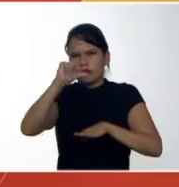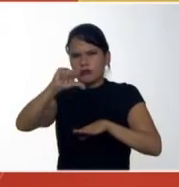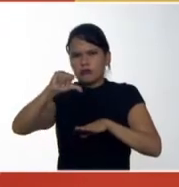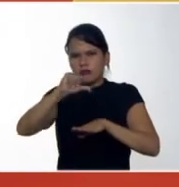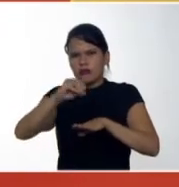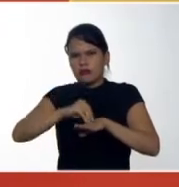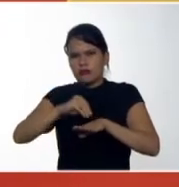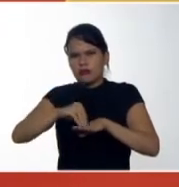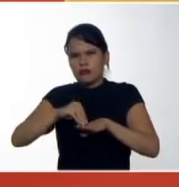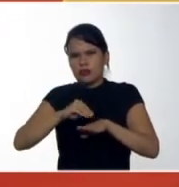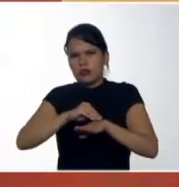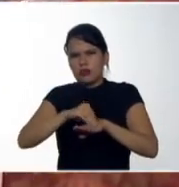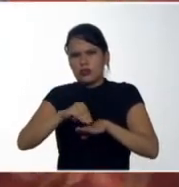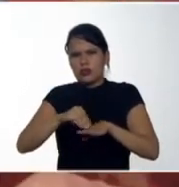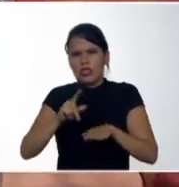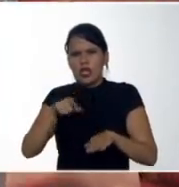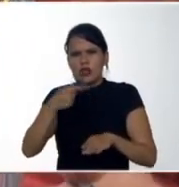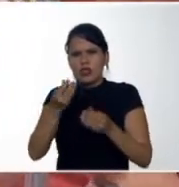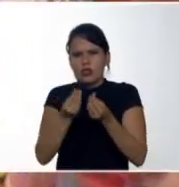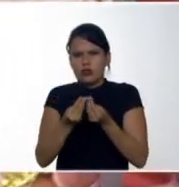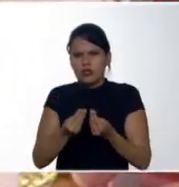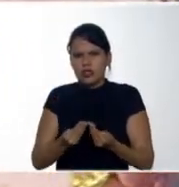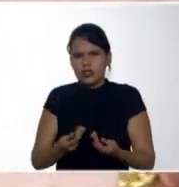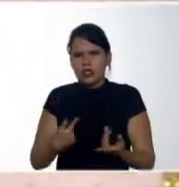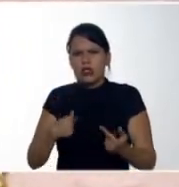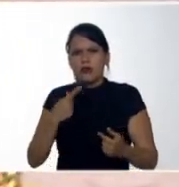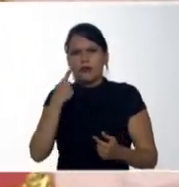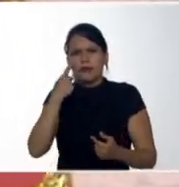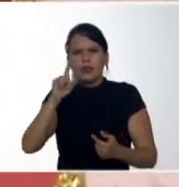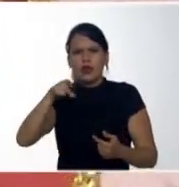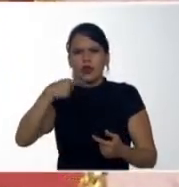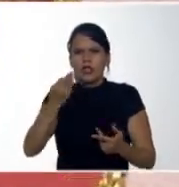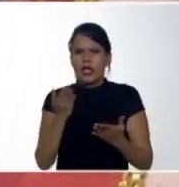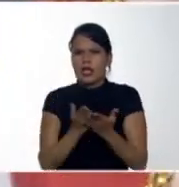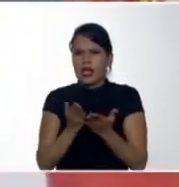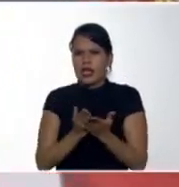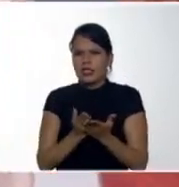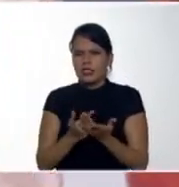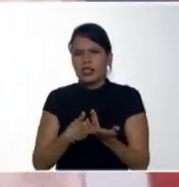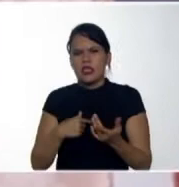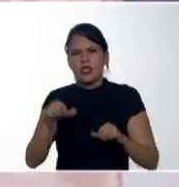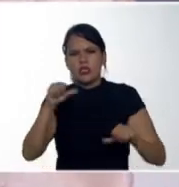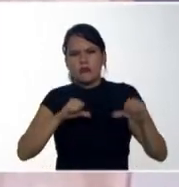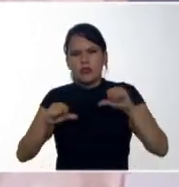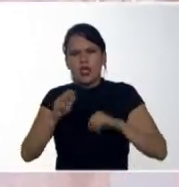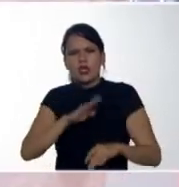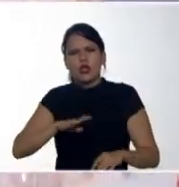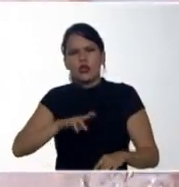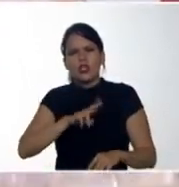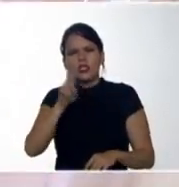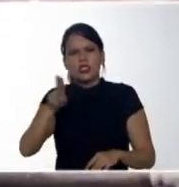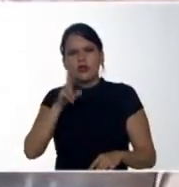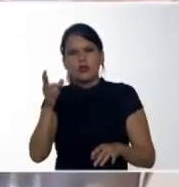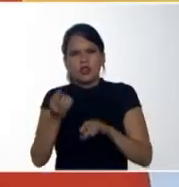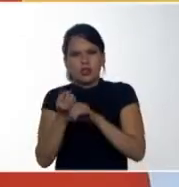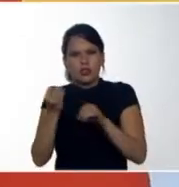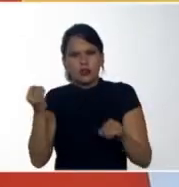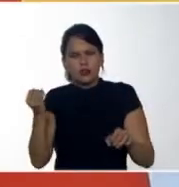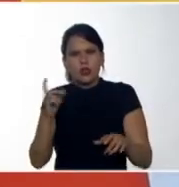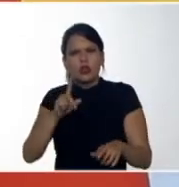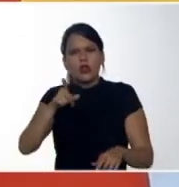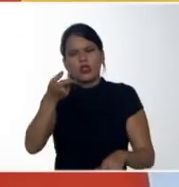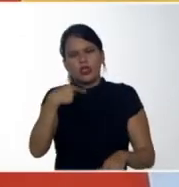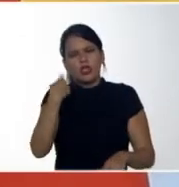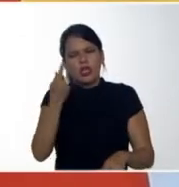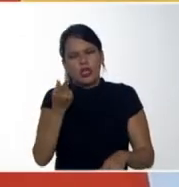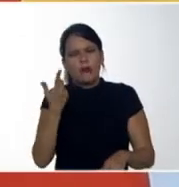las otras clases de química. Excelente. Donde se utilizan materiales como este tubo, ¿sí? Y entonces